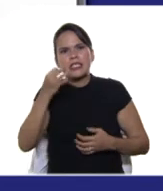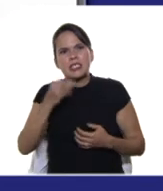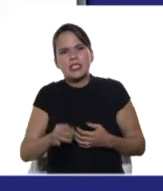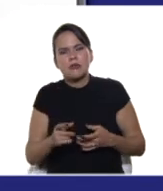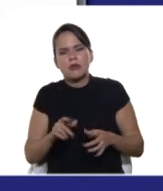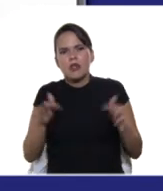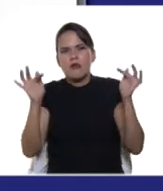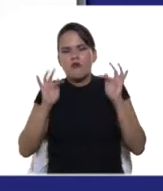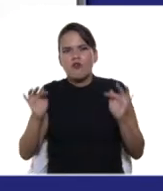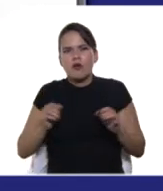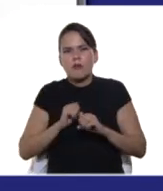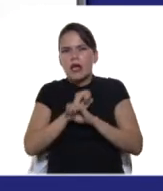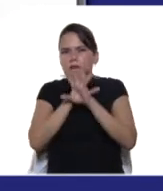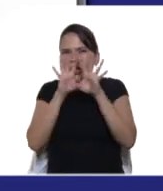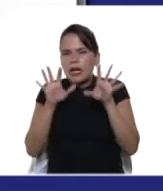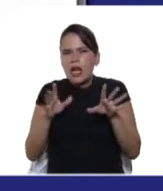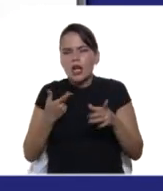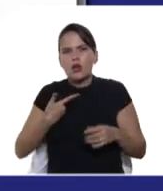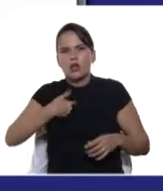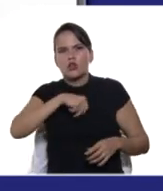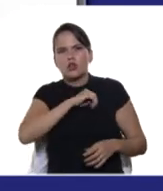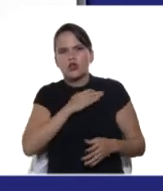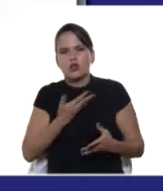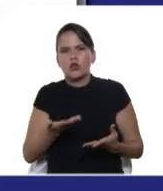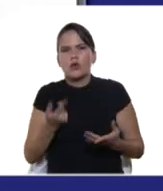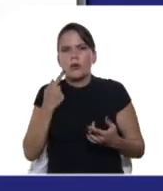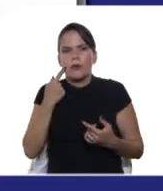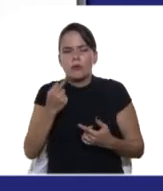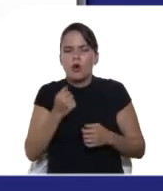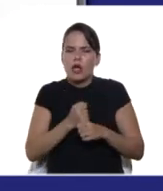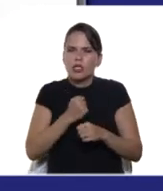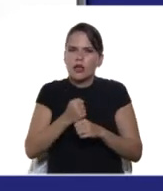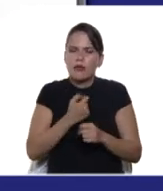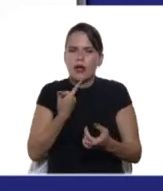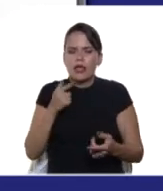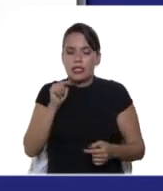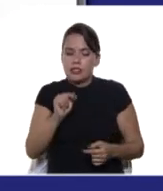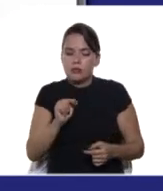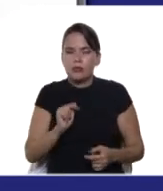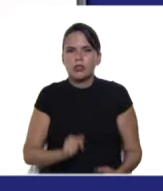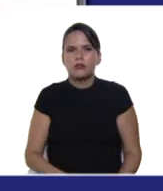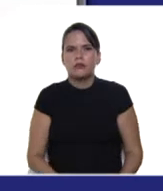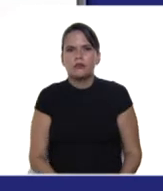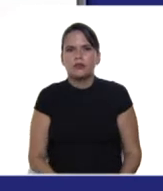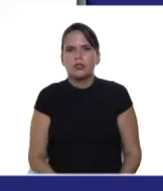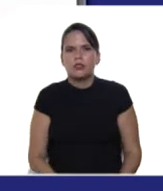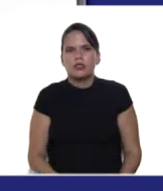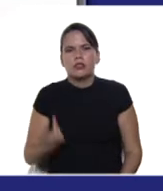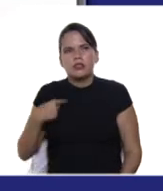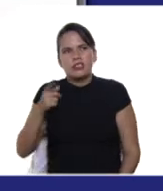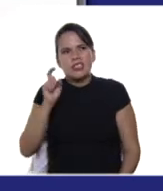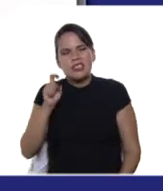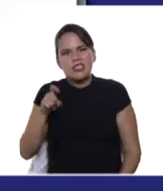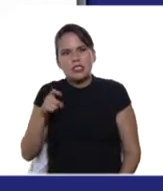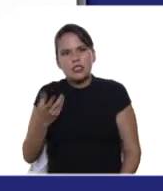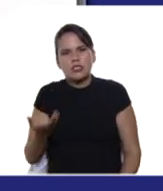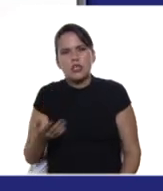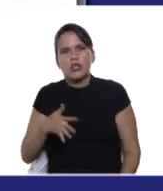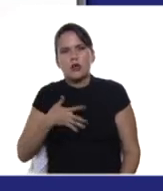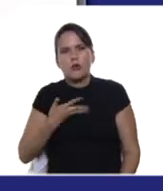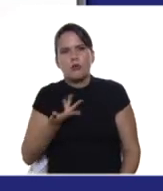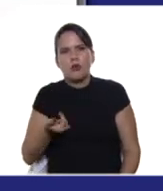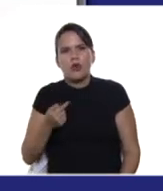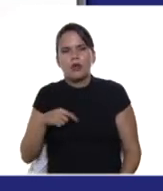forma clara y precisa lo que nosotros vamos a trabajar en ese momento. Si se considera necesario,